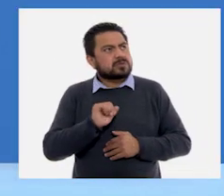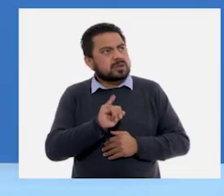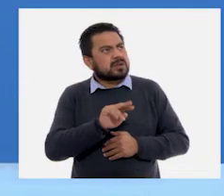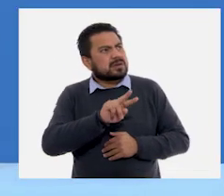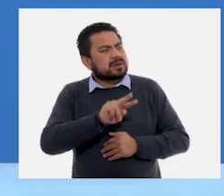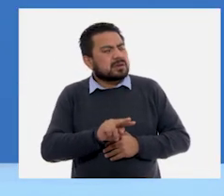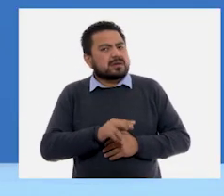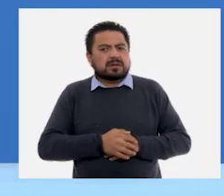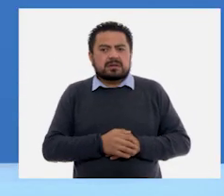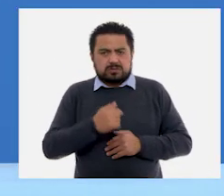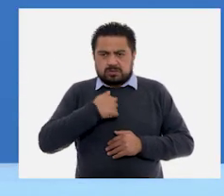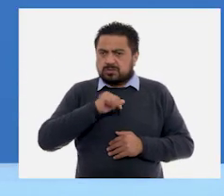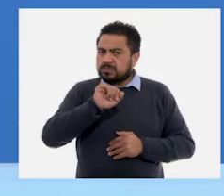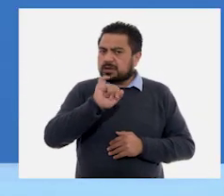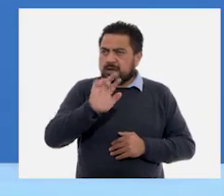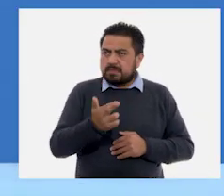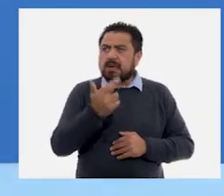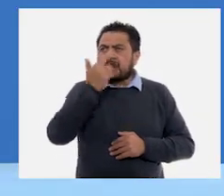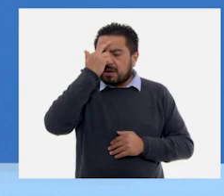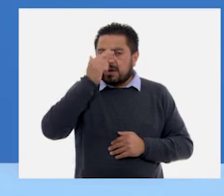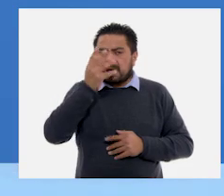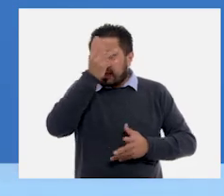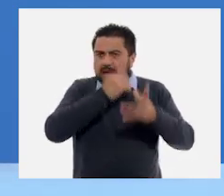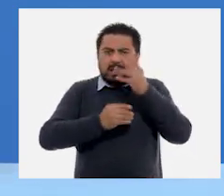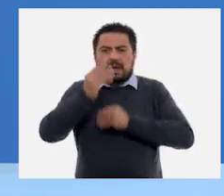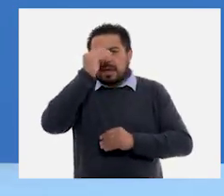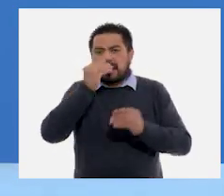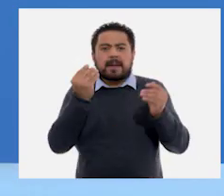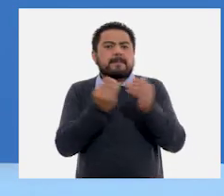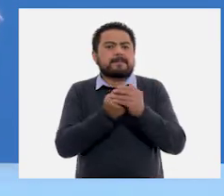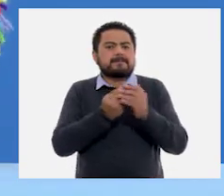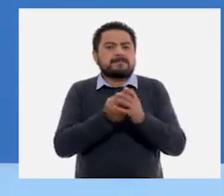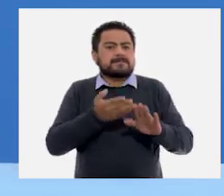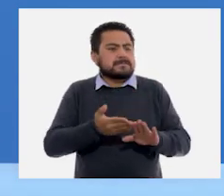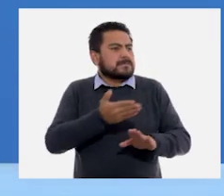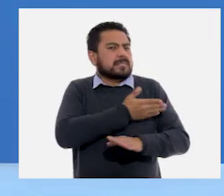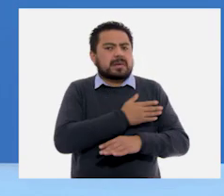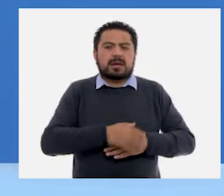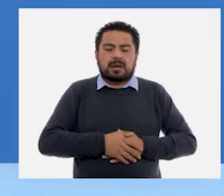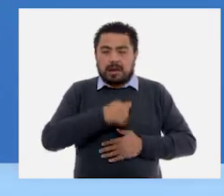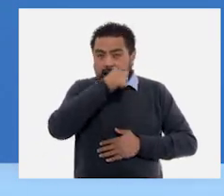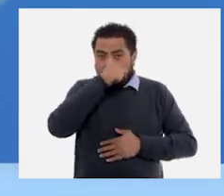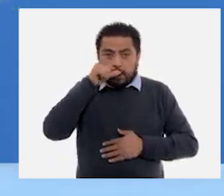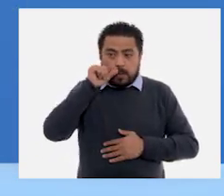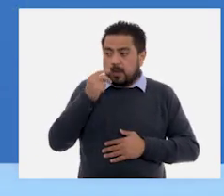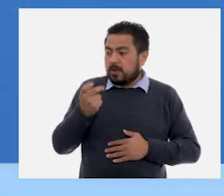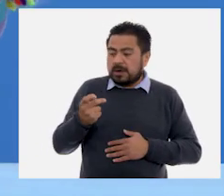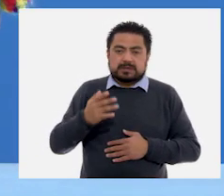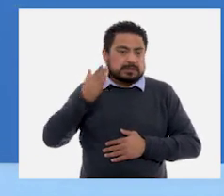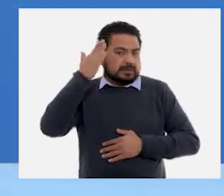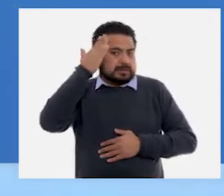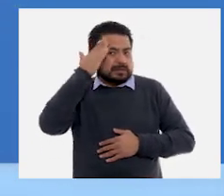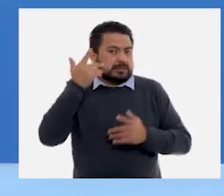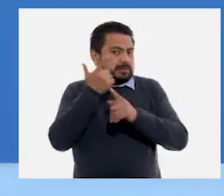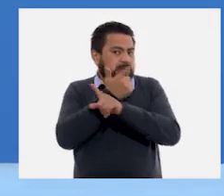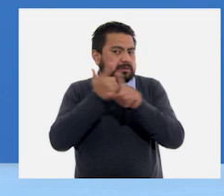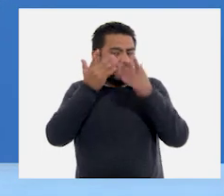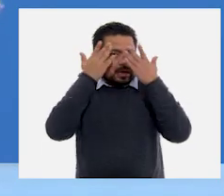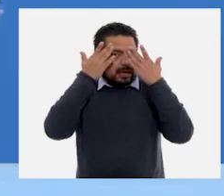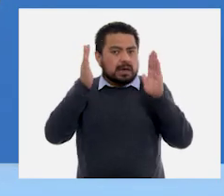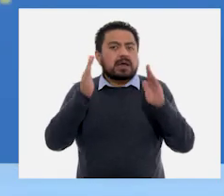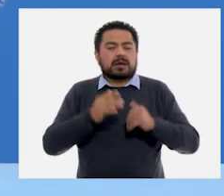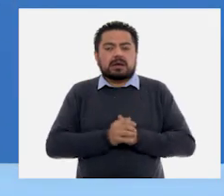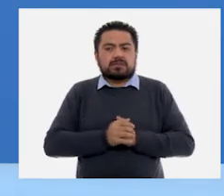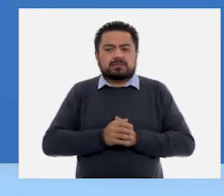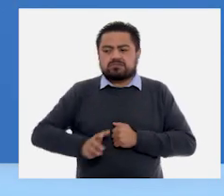Sí. Yo sí me acuerdo. Lo aprendimos en el bloque pasado. Benito Juárez y los liberales consolidaron